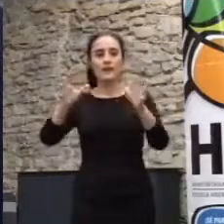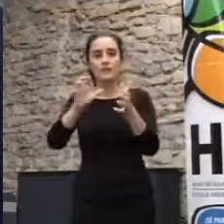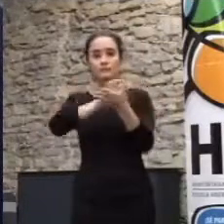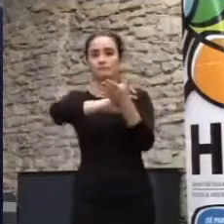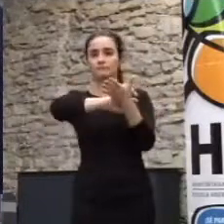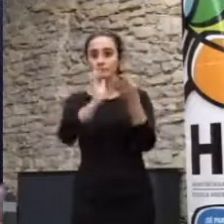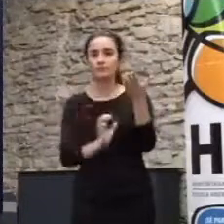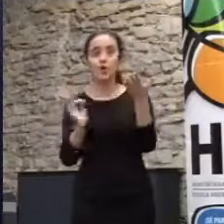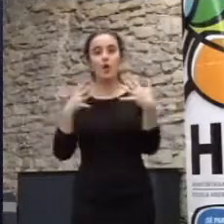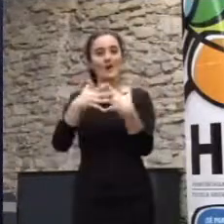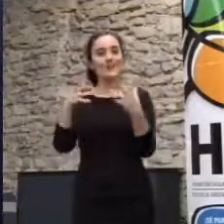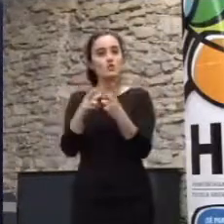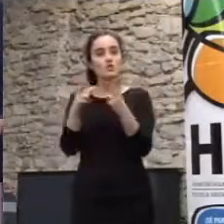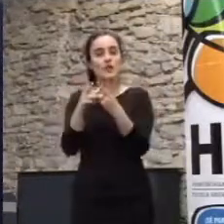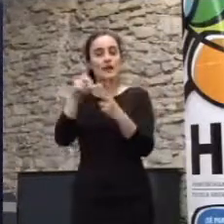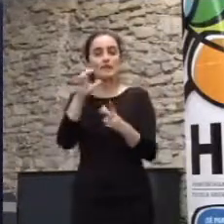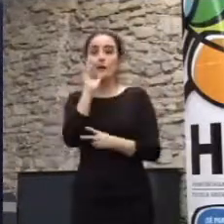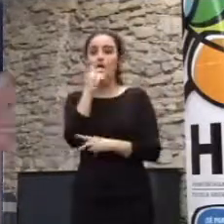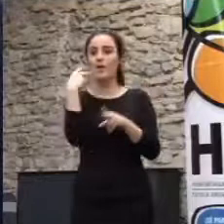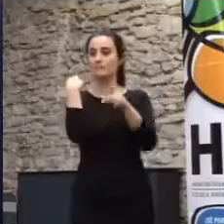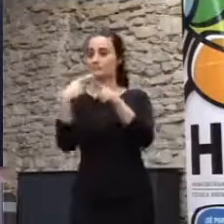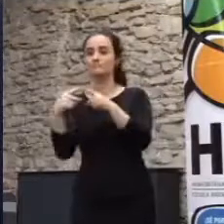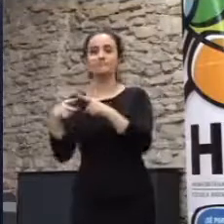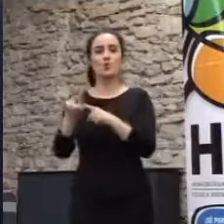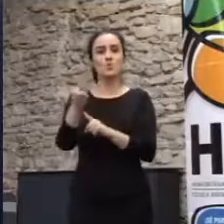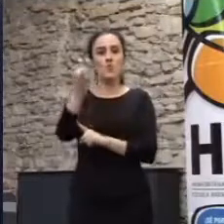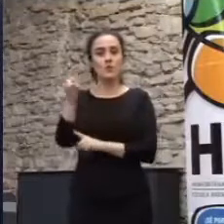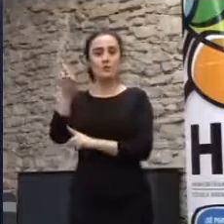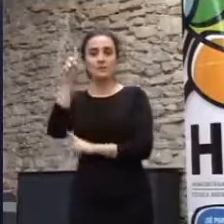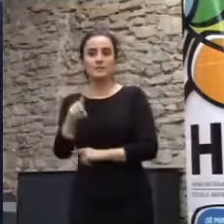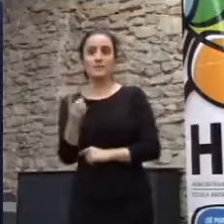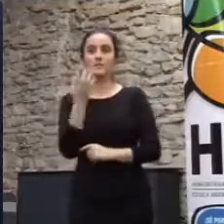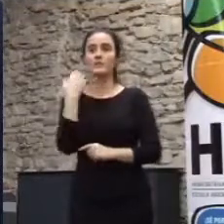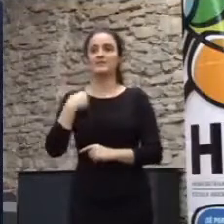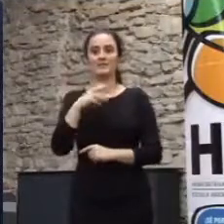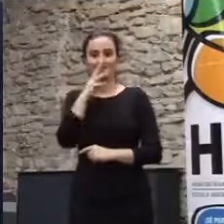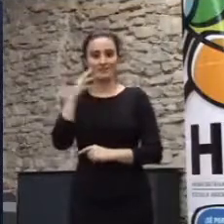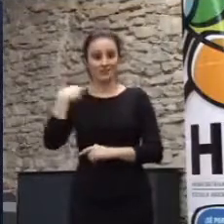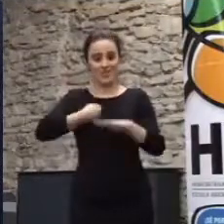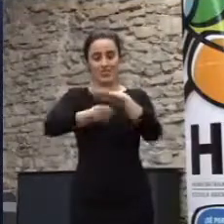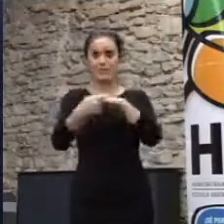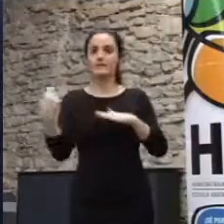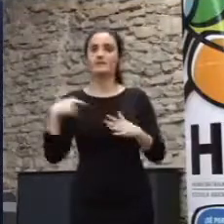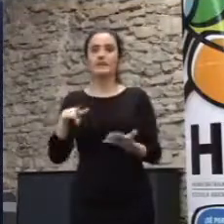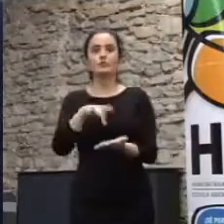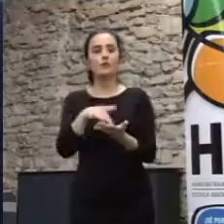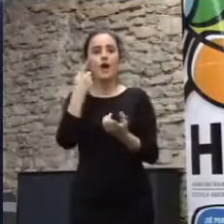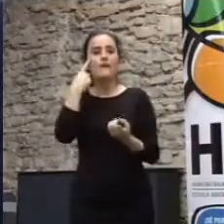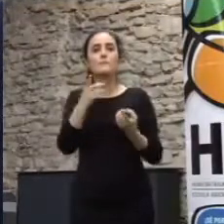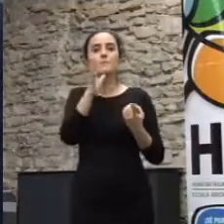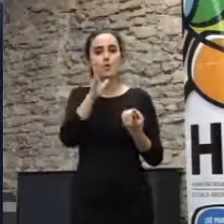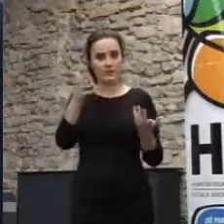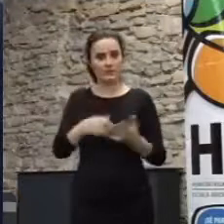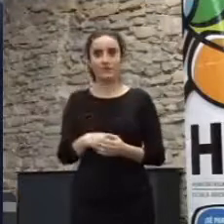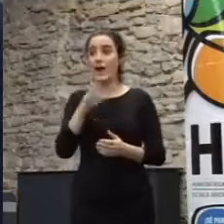redes sociales o de medios nuevos que están saliendo, como ya uno de ellos que lleva ya 3 años en nuestra ciudad de Vitoria-Gasteiz? Bueno, en un instante vamos a ir con todos ellos